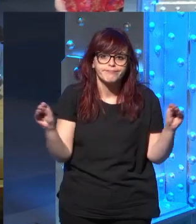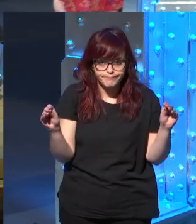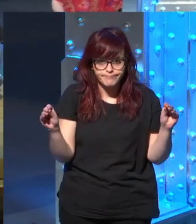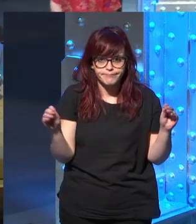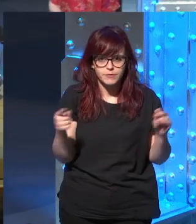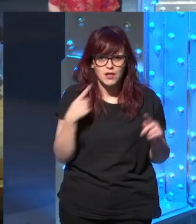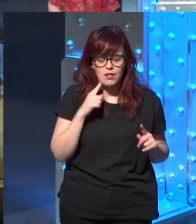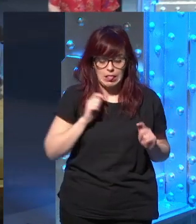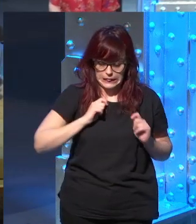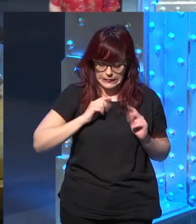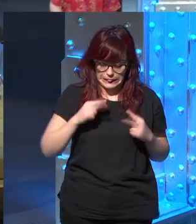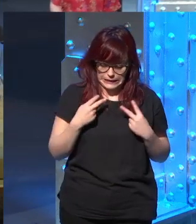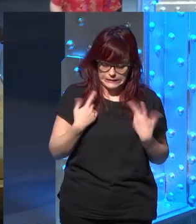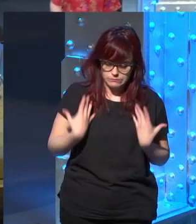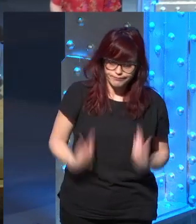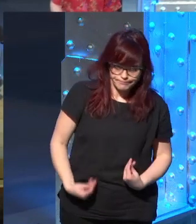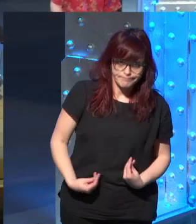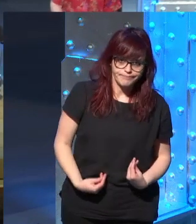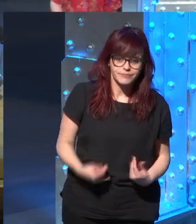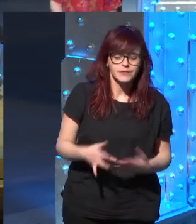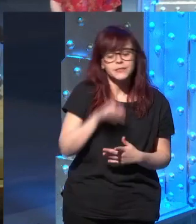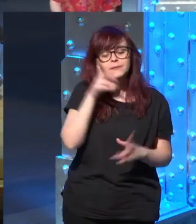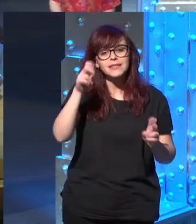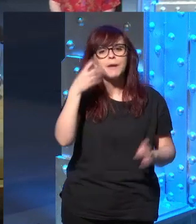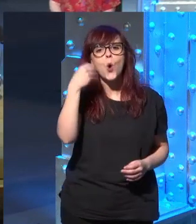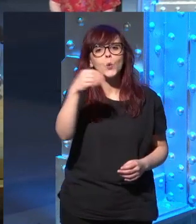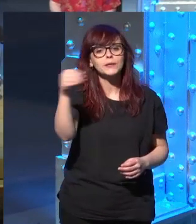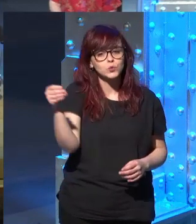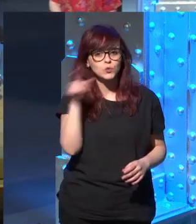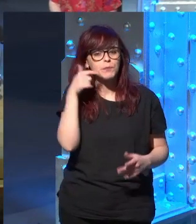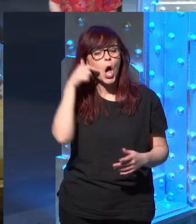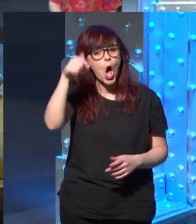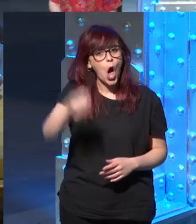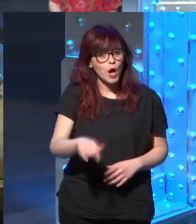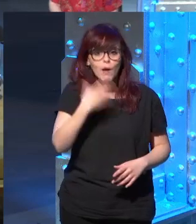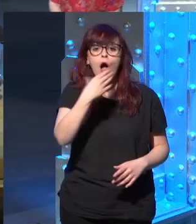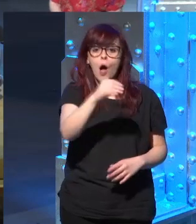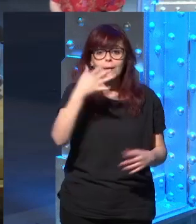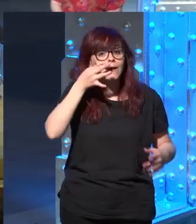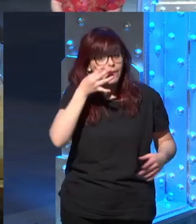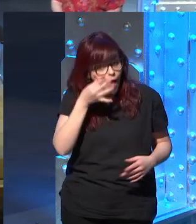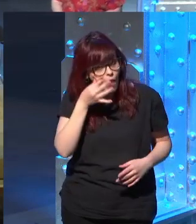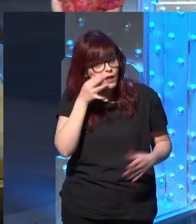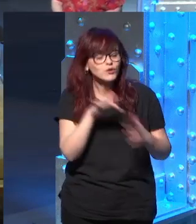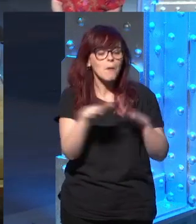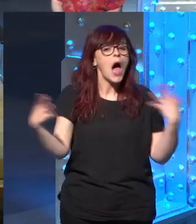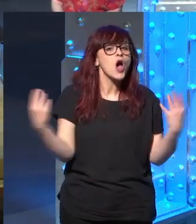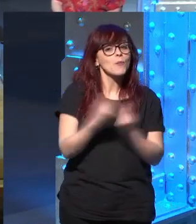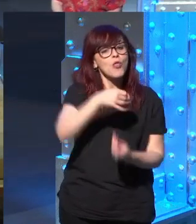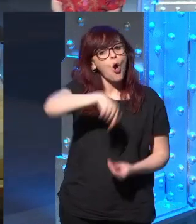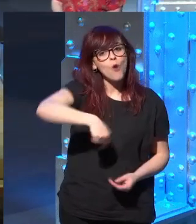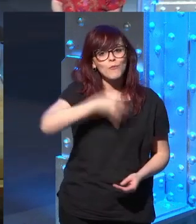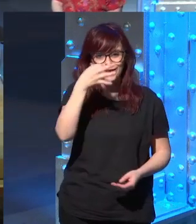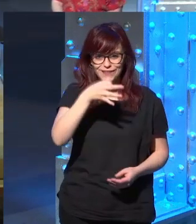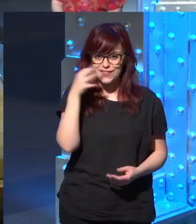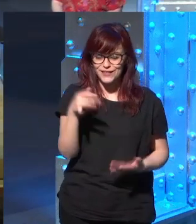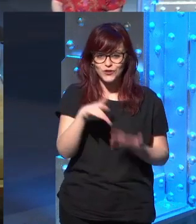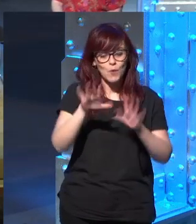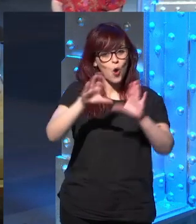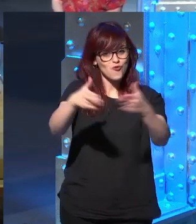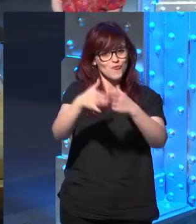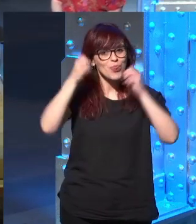bastante... Bueno, realmente, hablando de juventud, quienes realmente sí que son jóvenes y nos acompañan esta tarde es